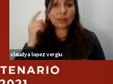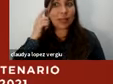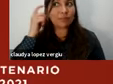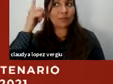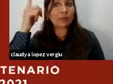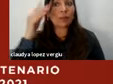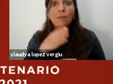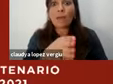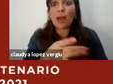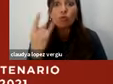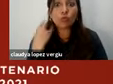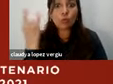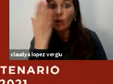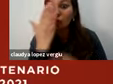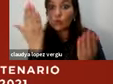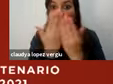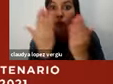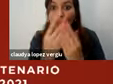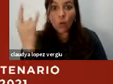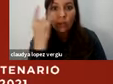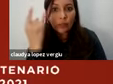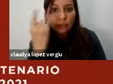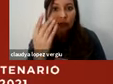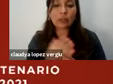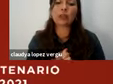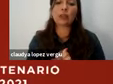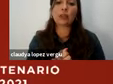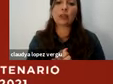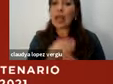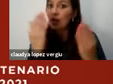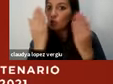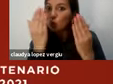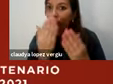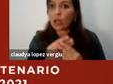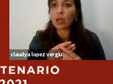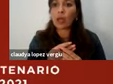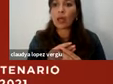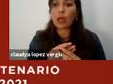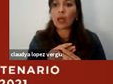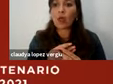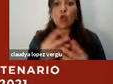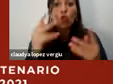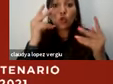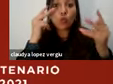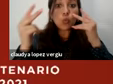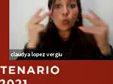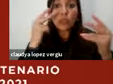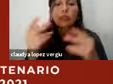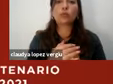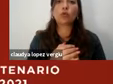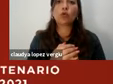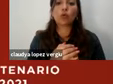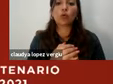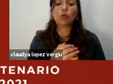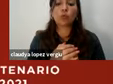la universidad, entonces van a la universidad, estudian carreras como turismo o cosas relacionadas